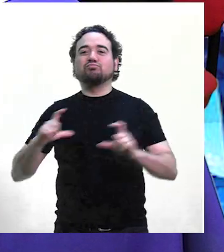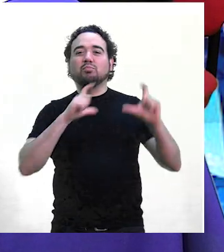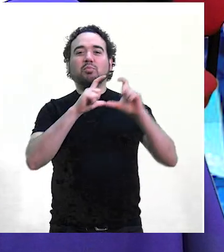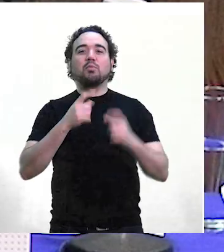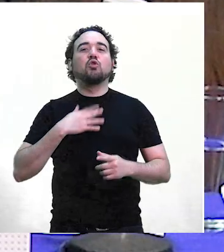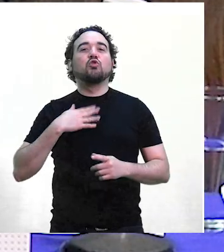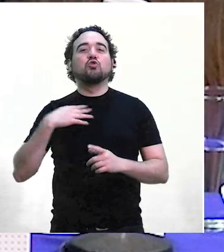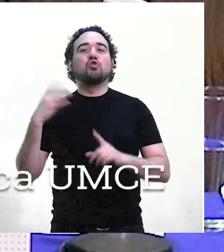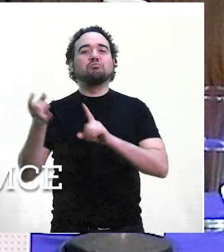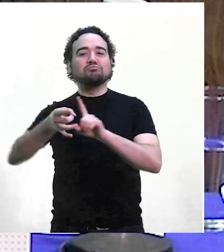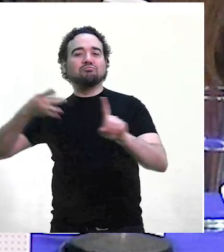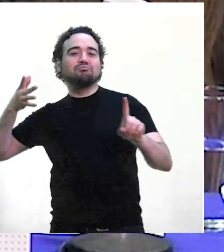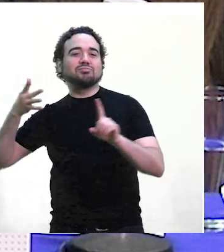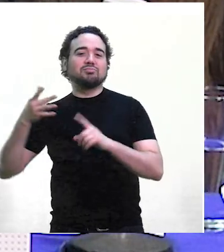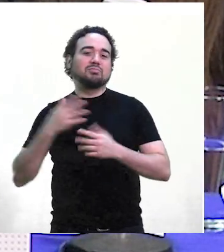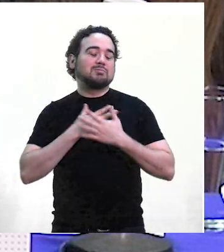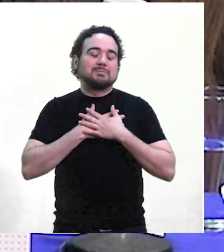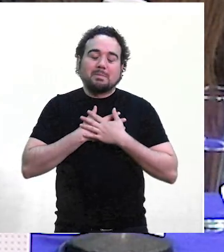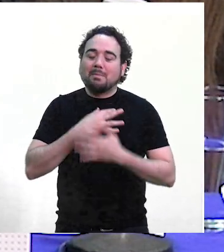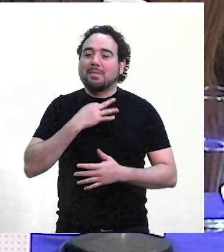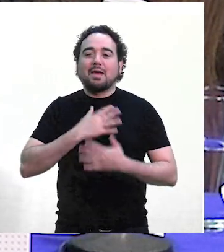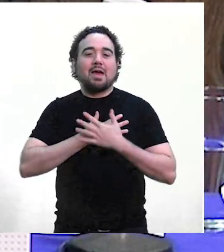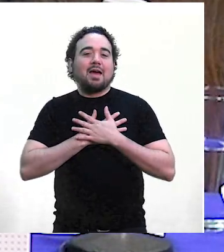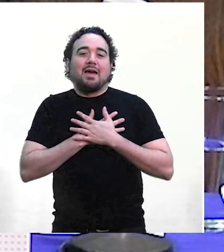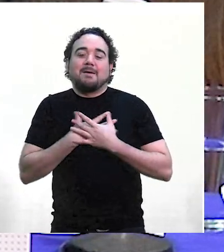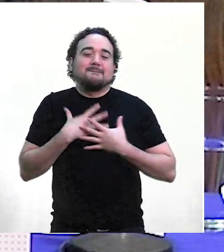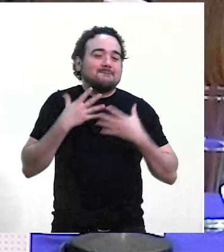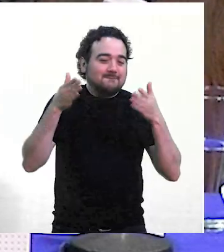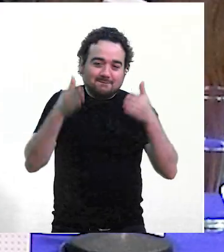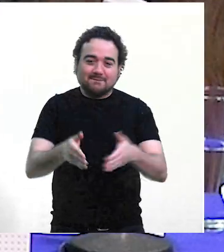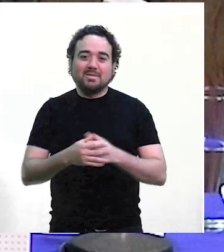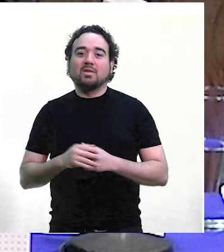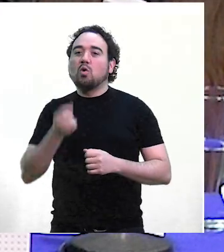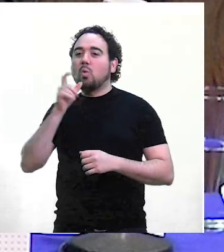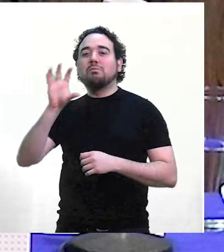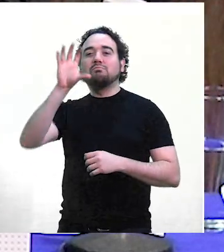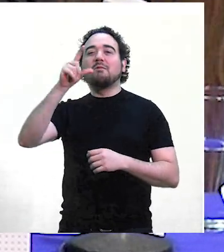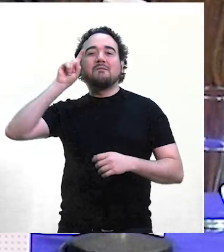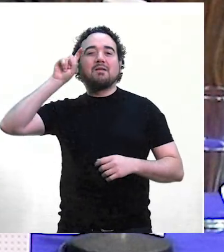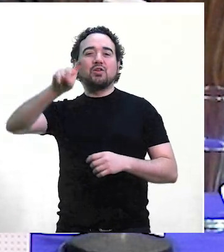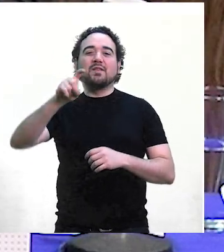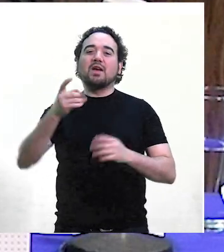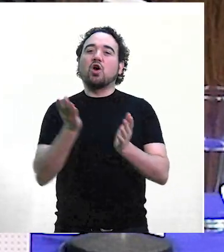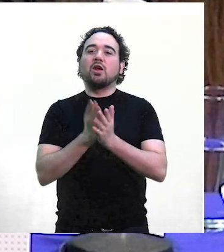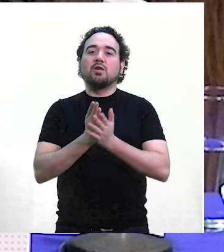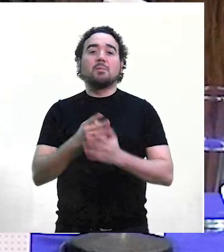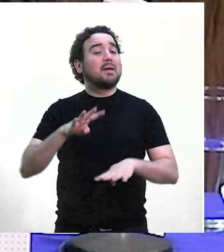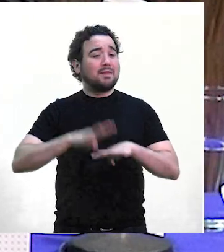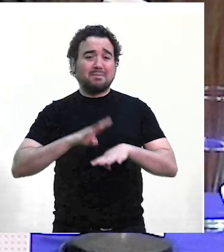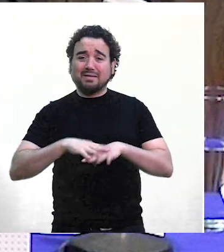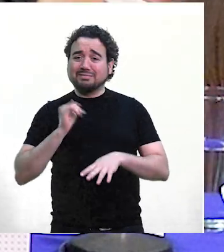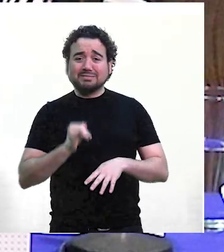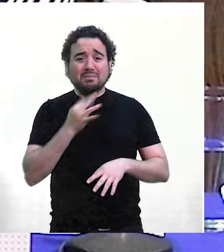Noemí, signo zodiacal. Sagitario. ¿Y te consideras totalmente? Pasión Así total. lo veo. No hay duda en eso. Asignatura favorita del